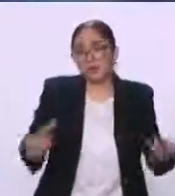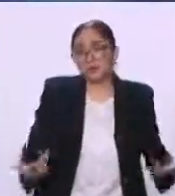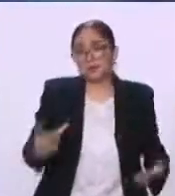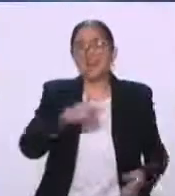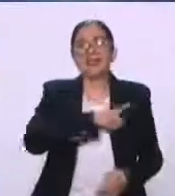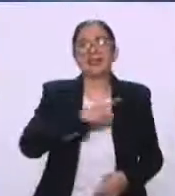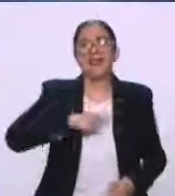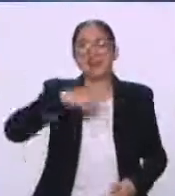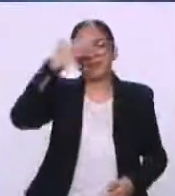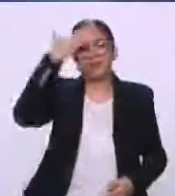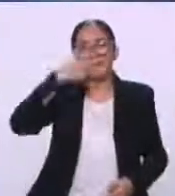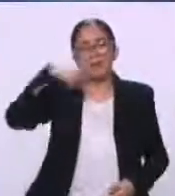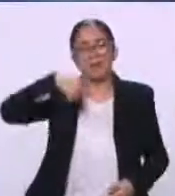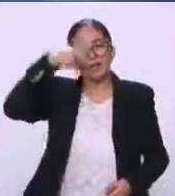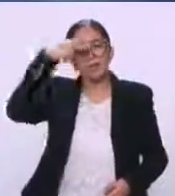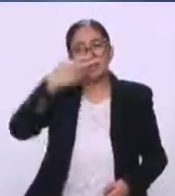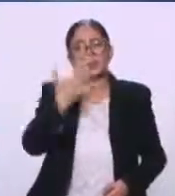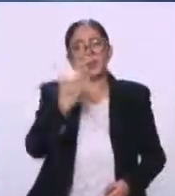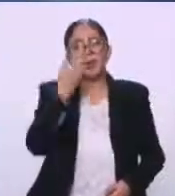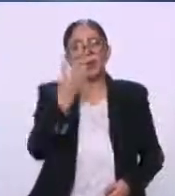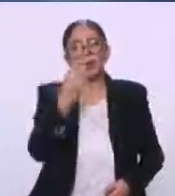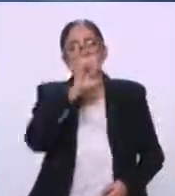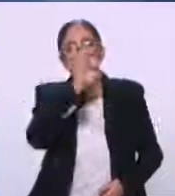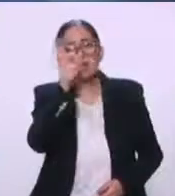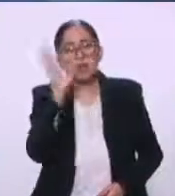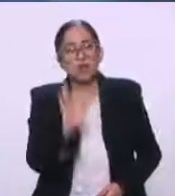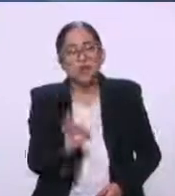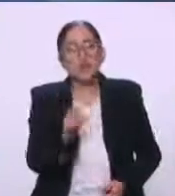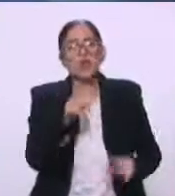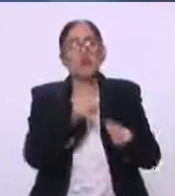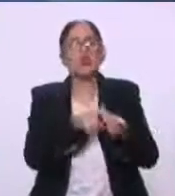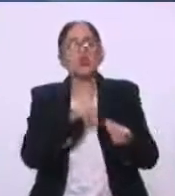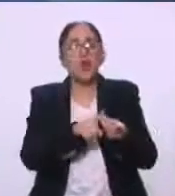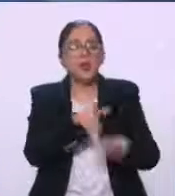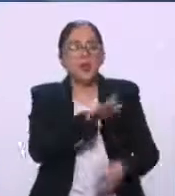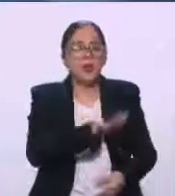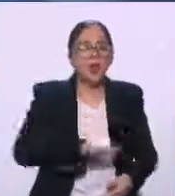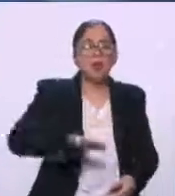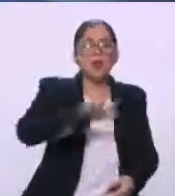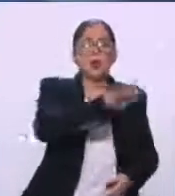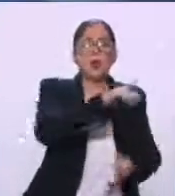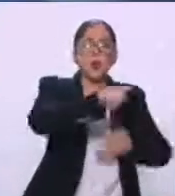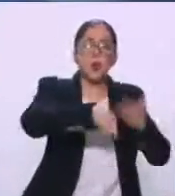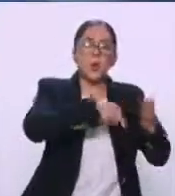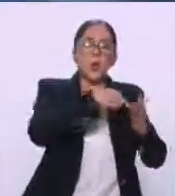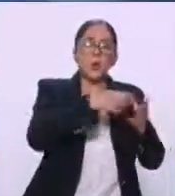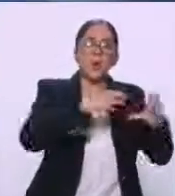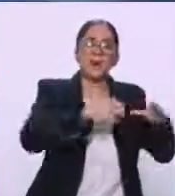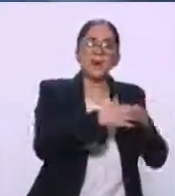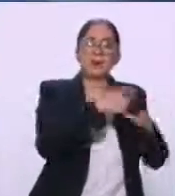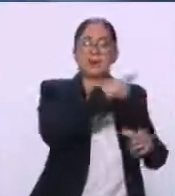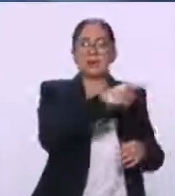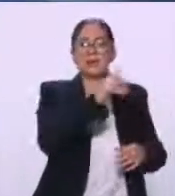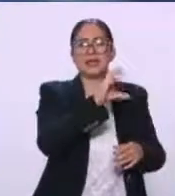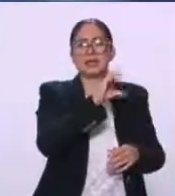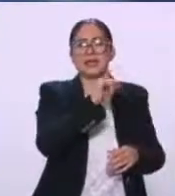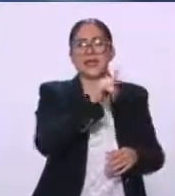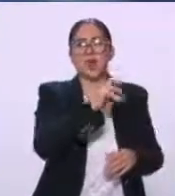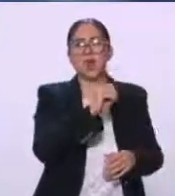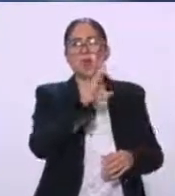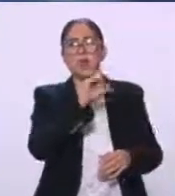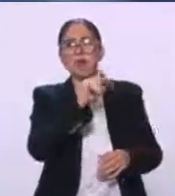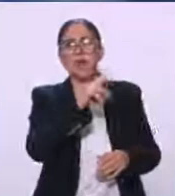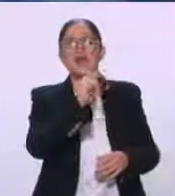México el 54% de nuestra energía se produce en centrales de ciclo combinado que usan gas como combustible y